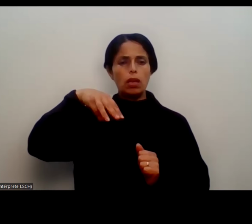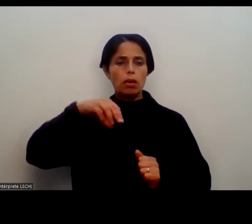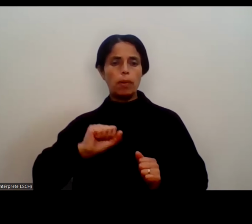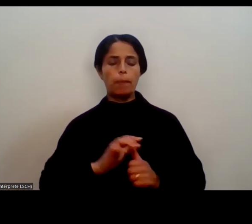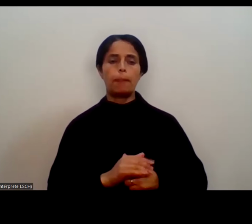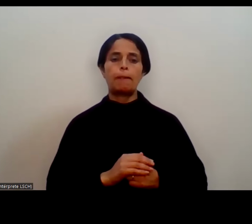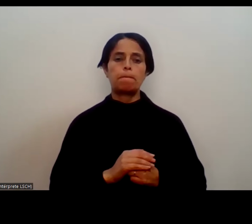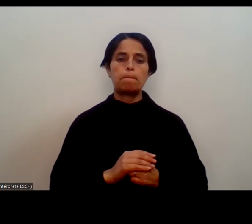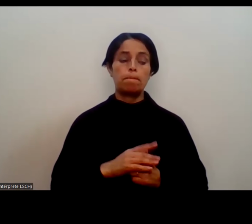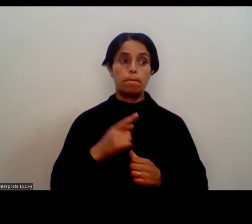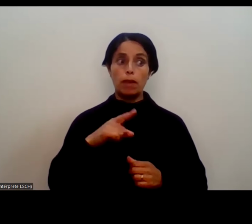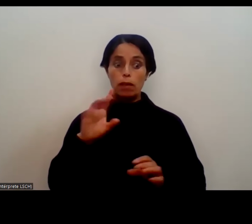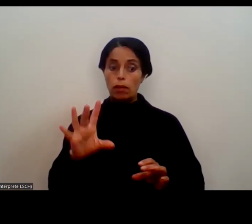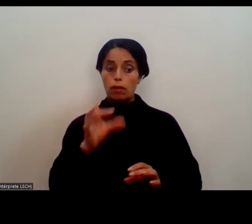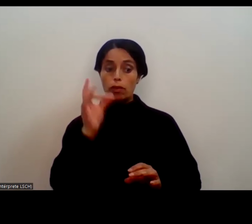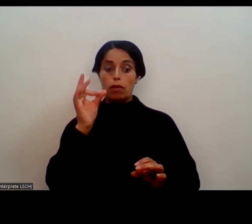Y descubrimos,